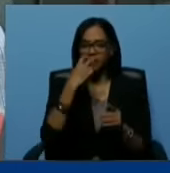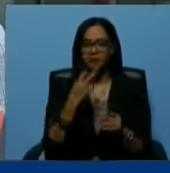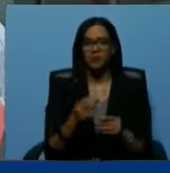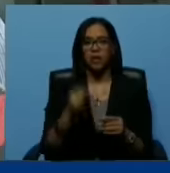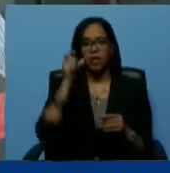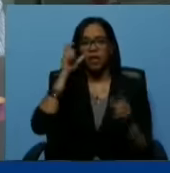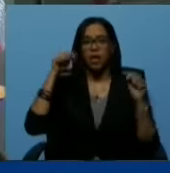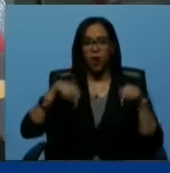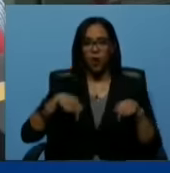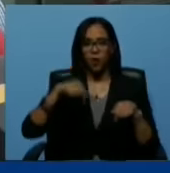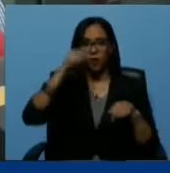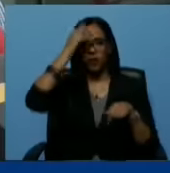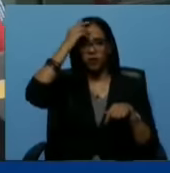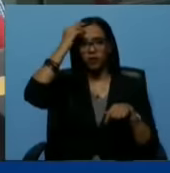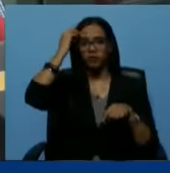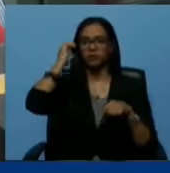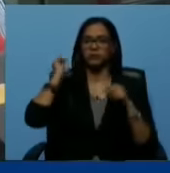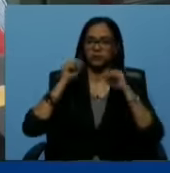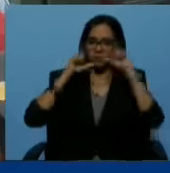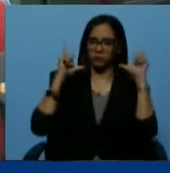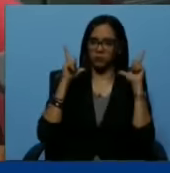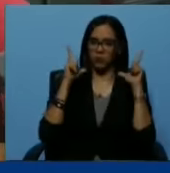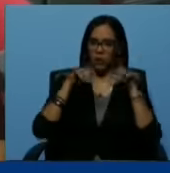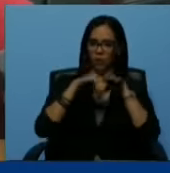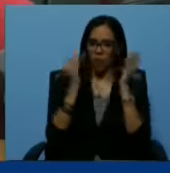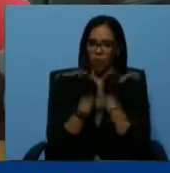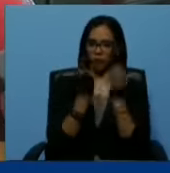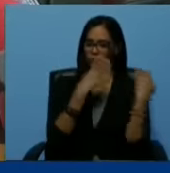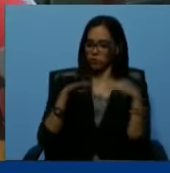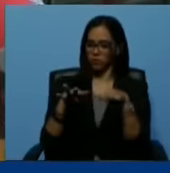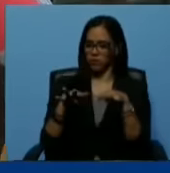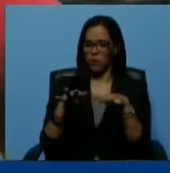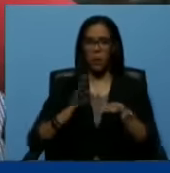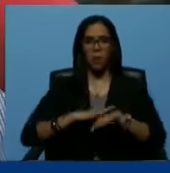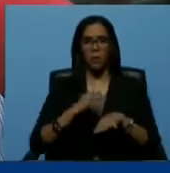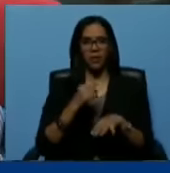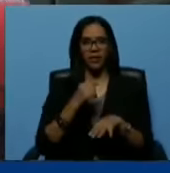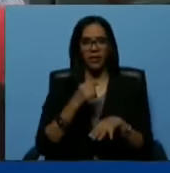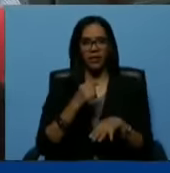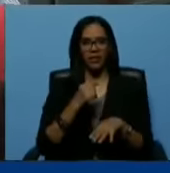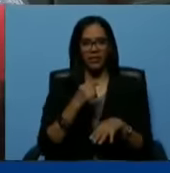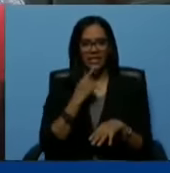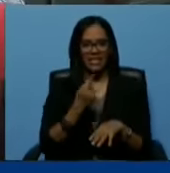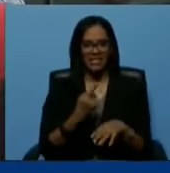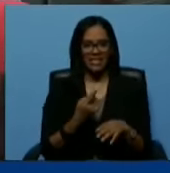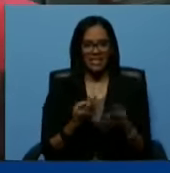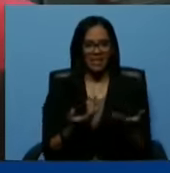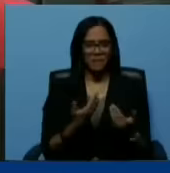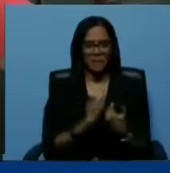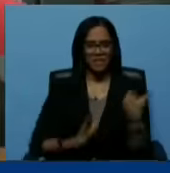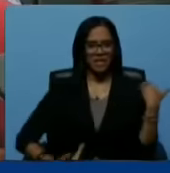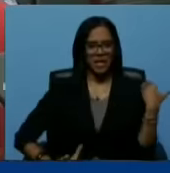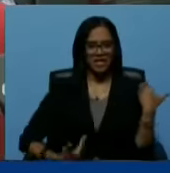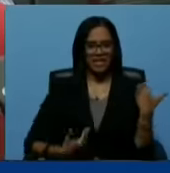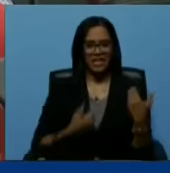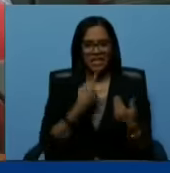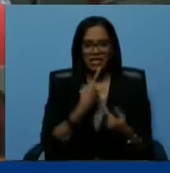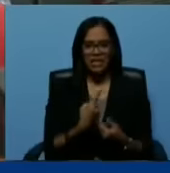de hoy ha dejado atónito al mundo porque desmienten al presidente. El presidente Biden